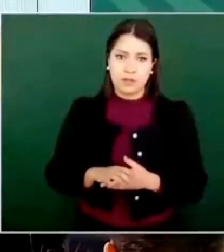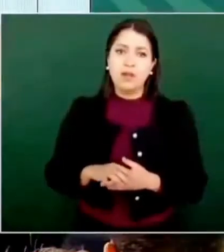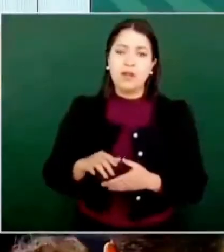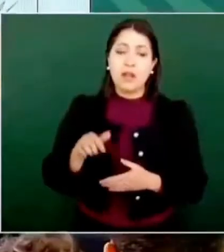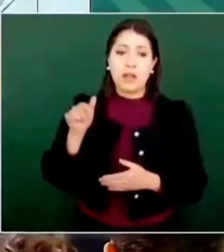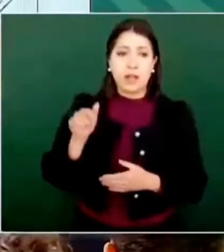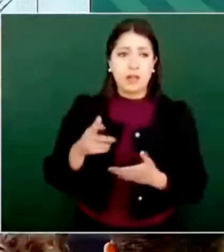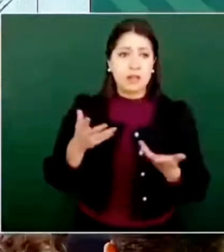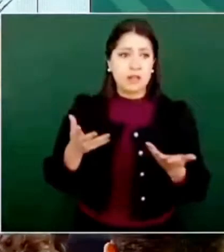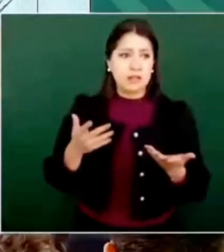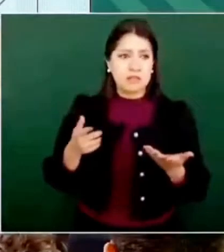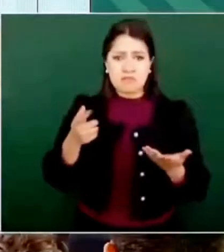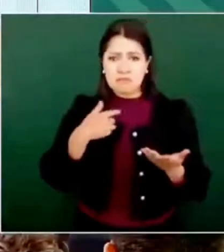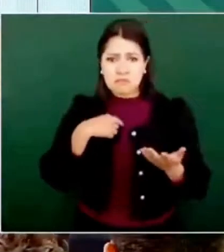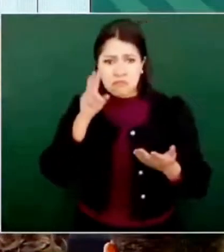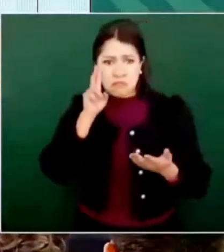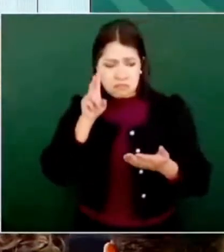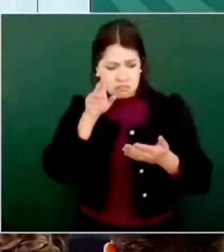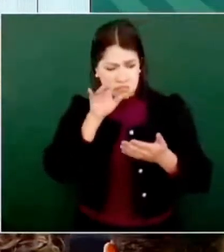a la conclusión